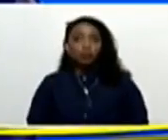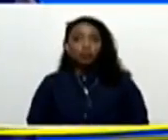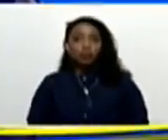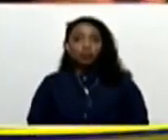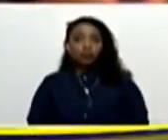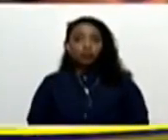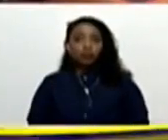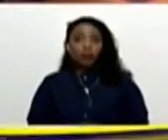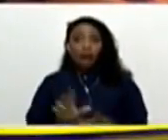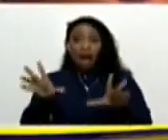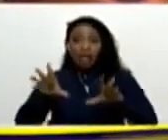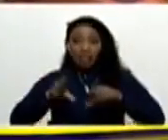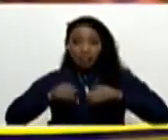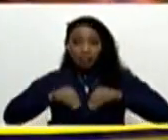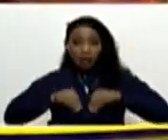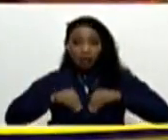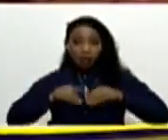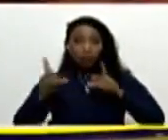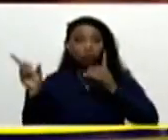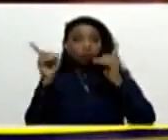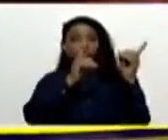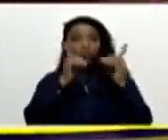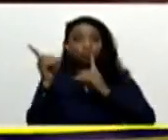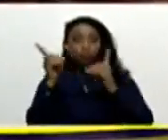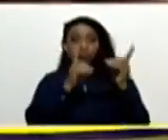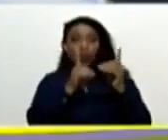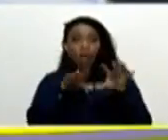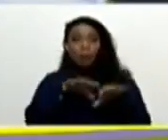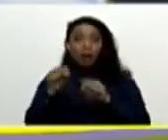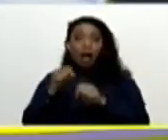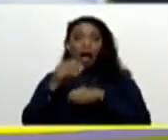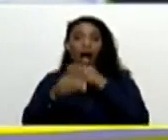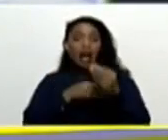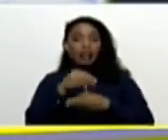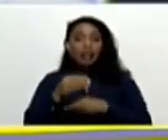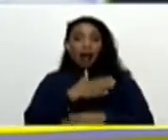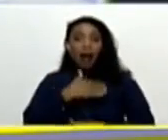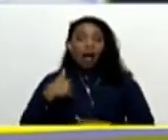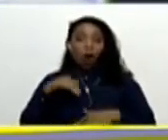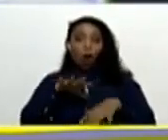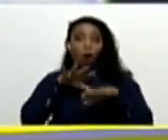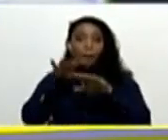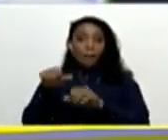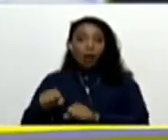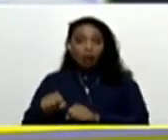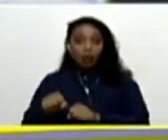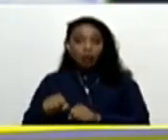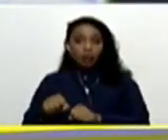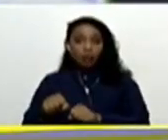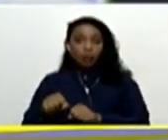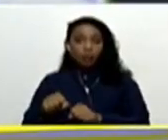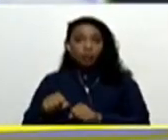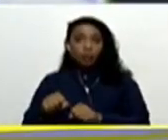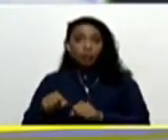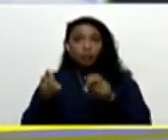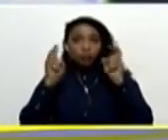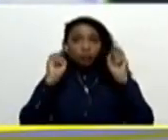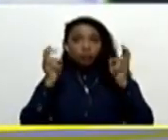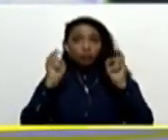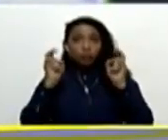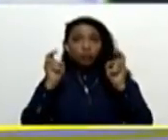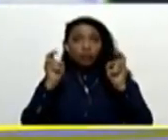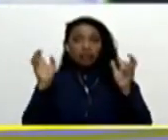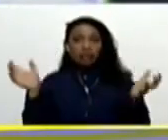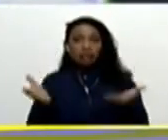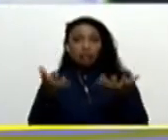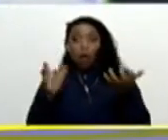Aceptar diálogo con el imperio es como querer comprar confites en el